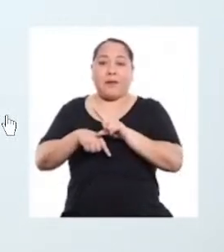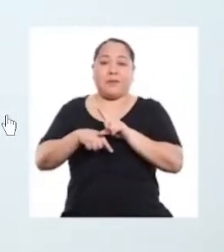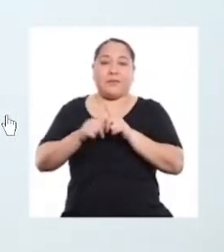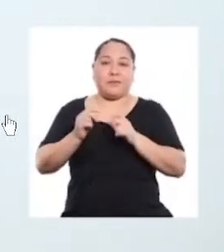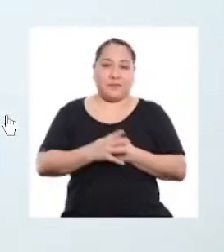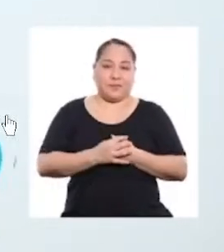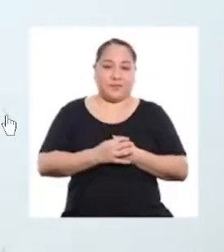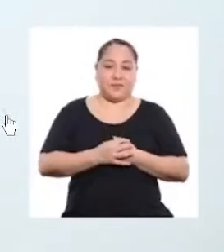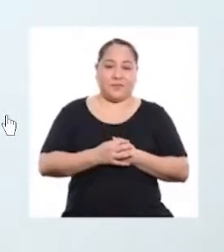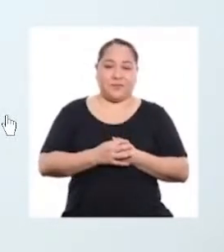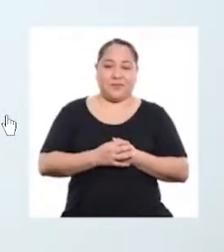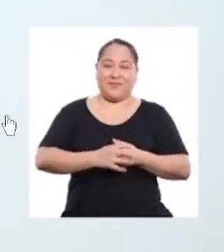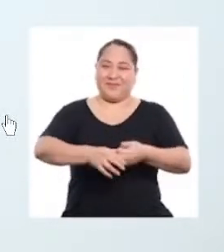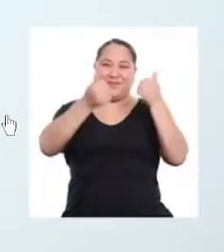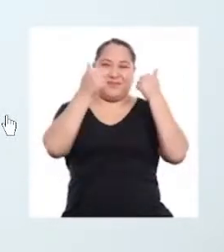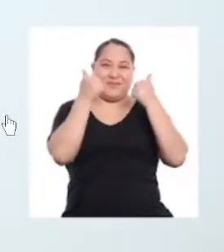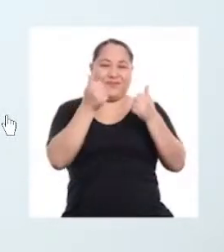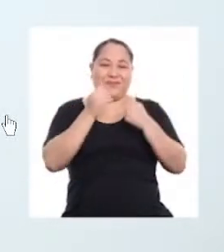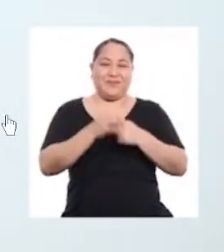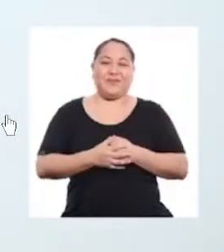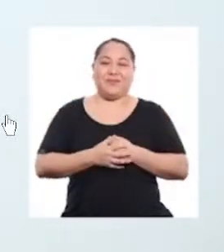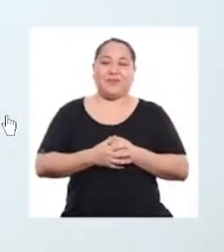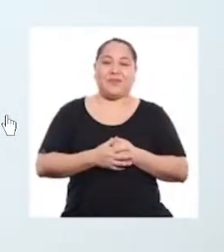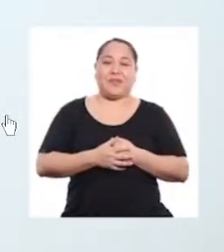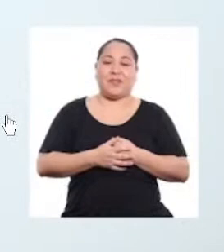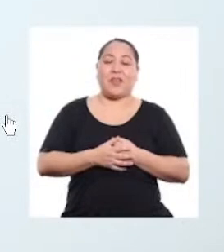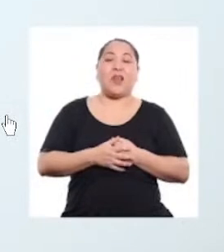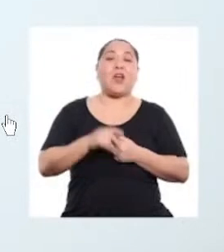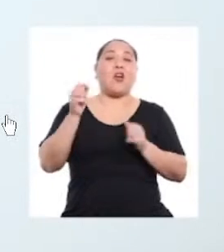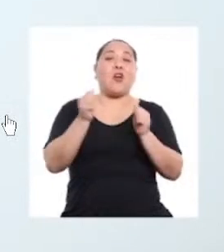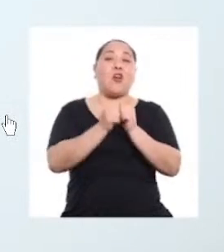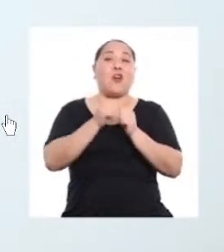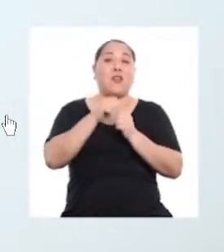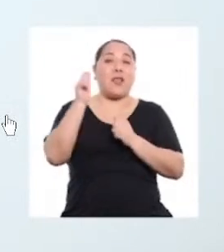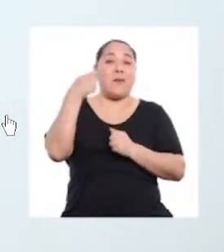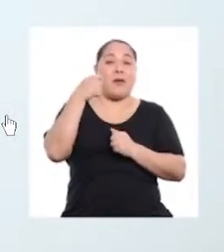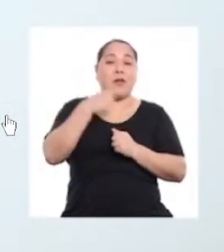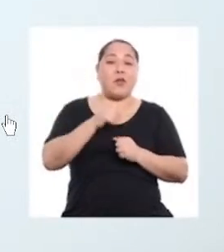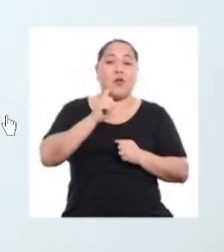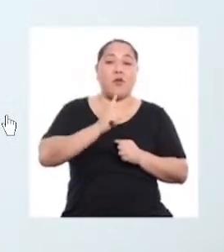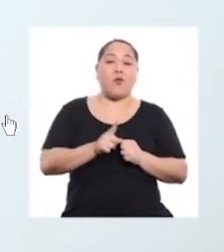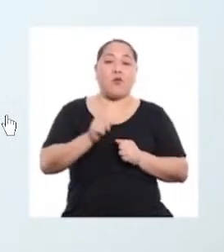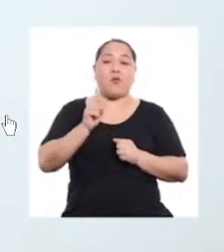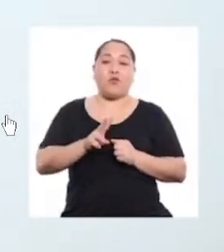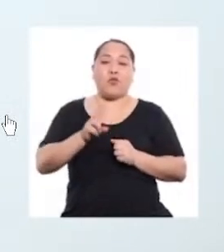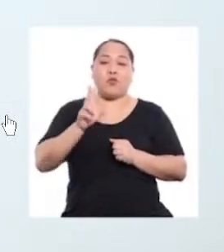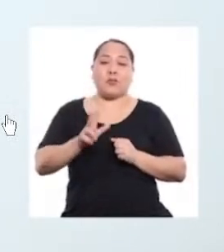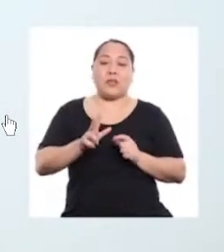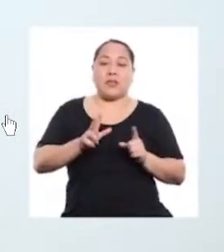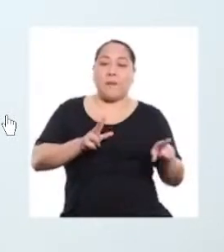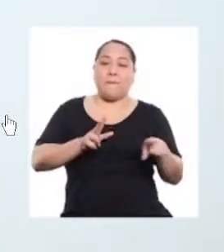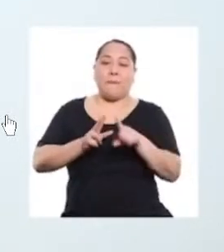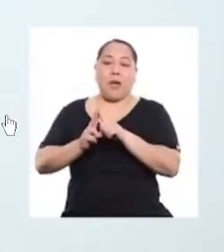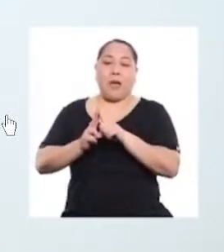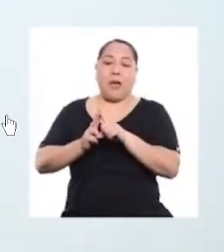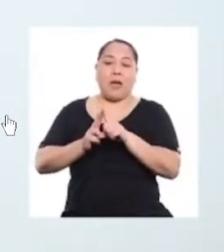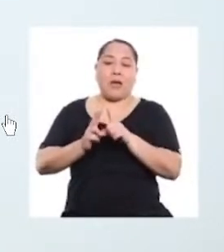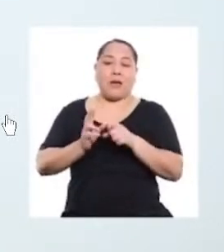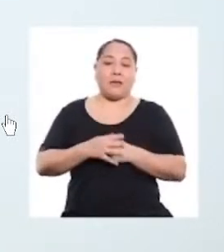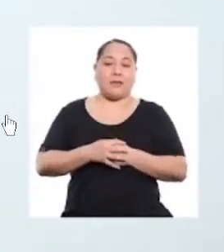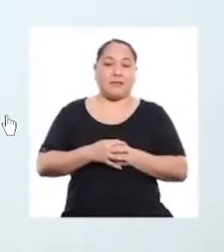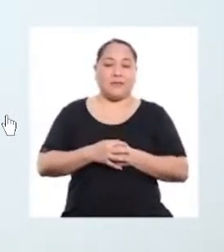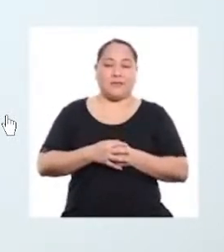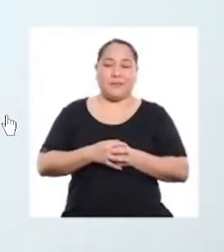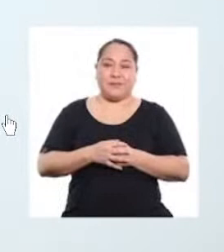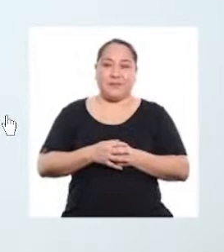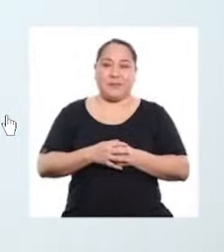1, 2, 3. ¡Ah! Eso es. Ahora acompañamos con el pañuelo. Y 1, 2, 3.